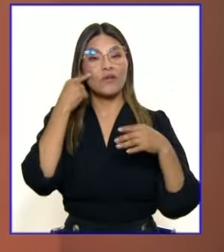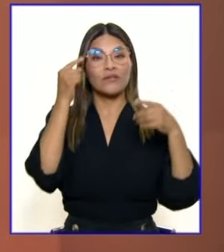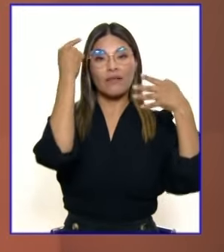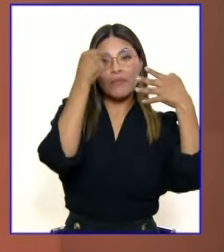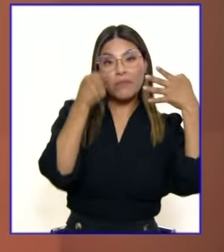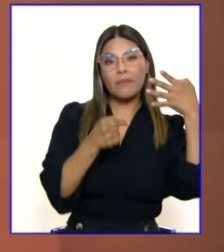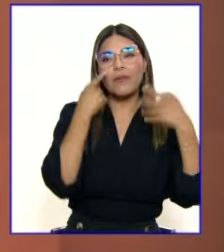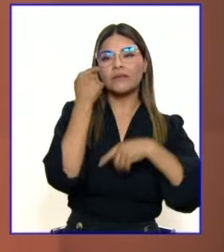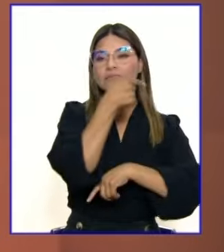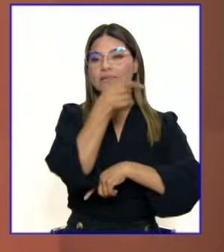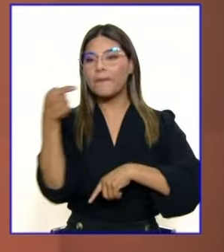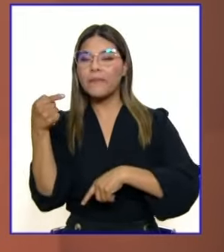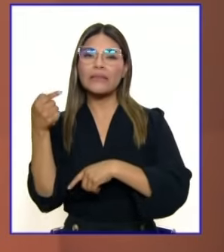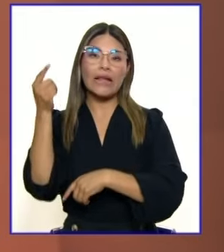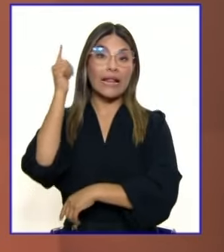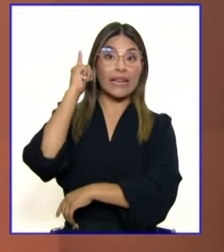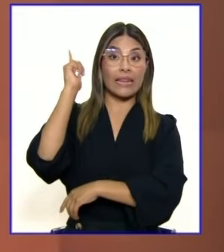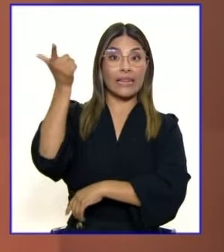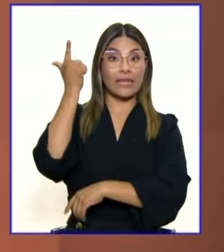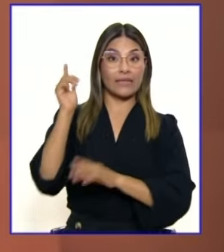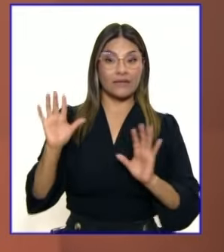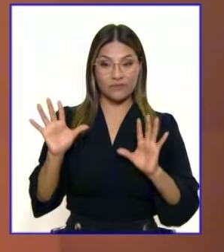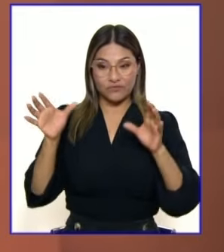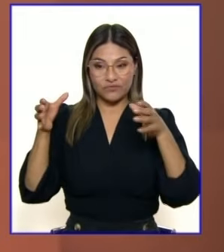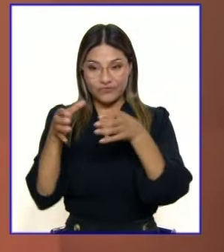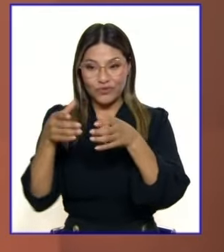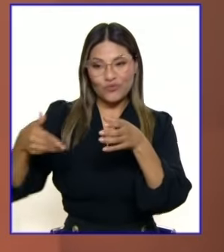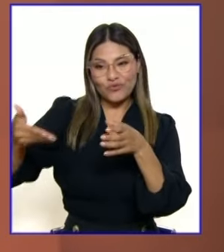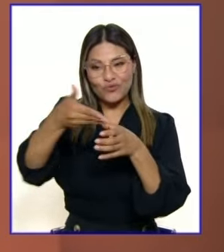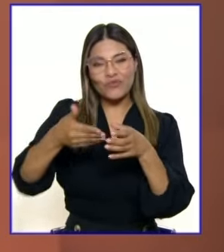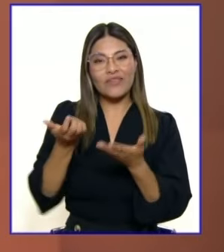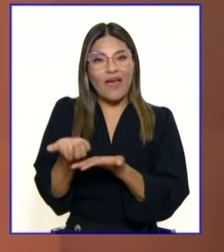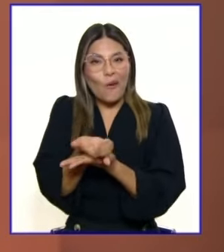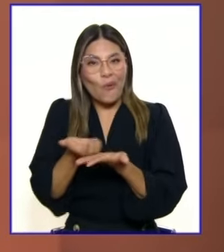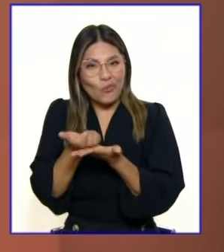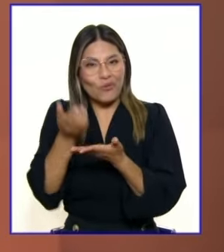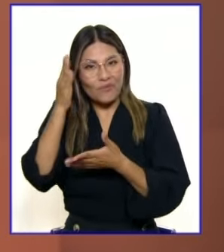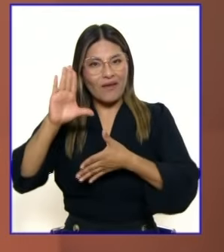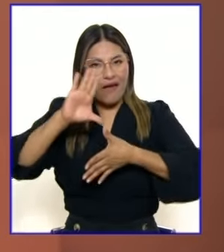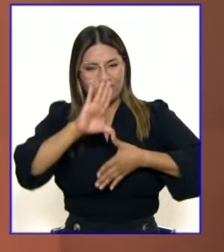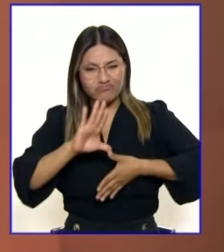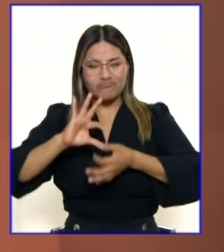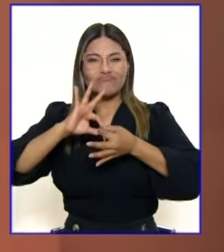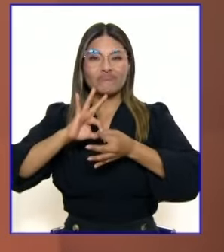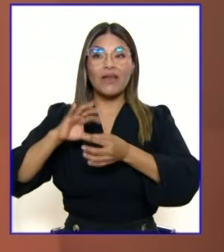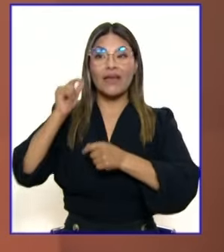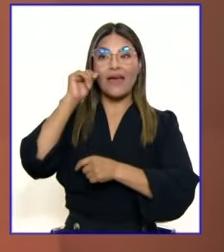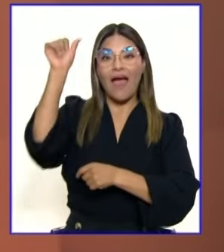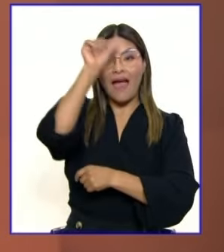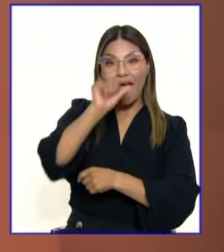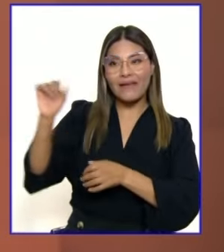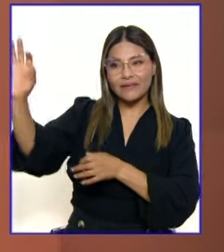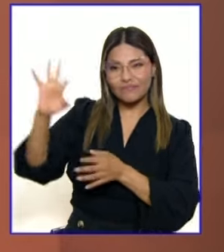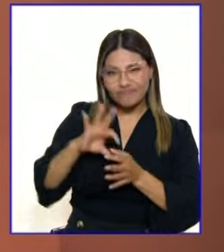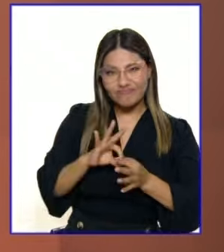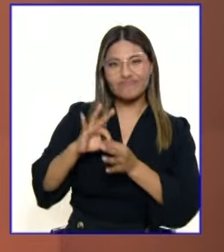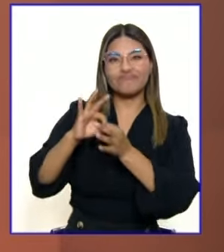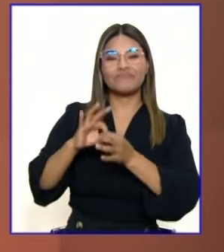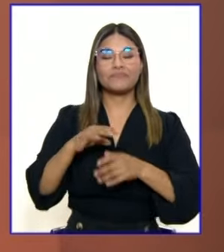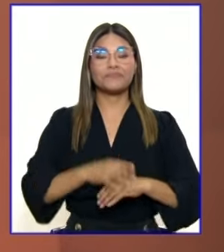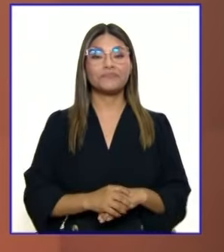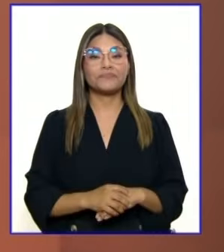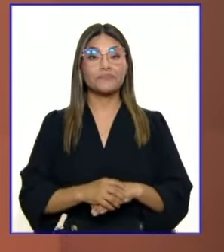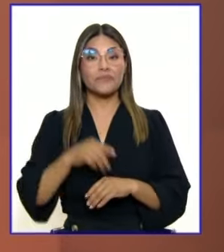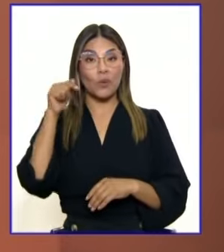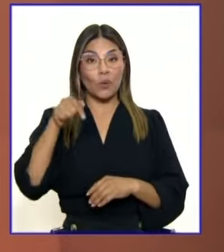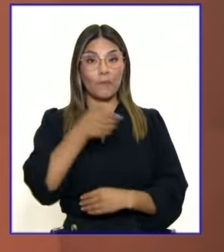de la Semana de Líderes de la Cumbre del Foro Económico Asia Pacífico, ¿no? Nosotros vamos a darles a conocer lo que ha ocurrido hoy día. La